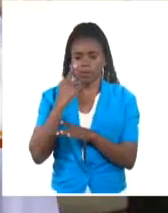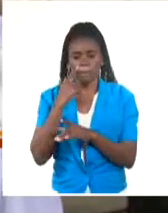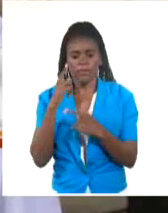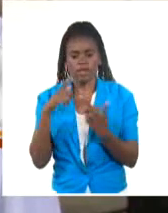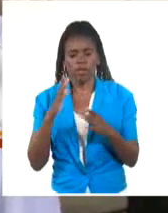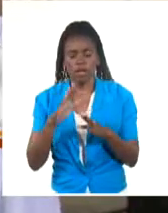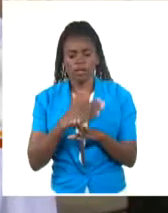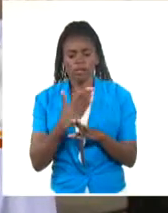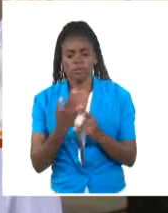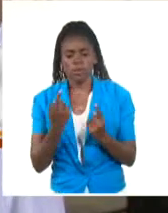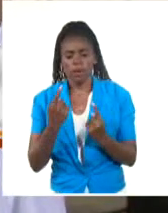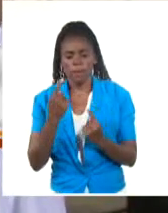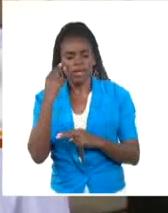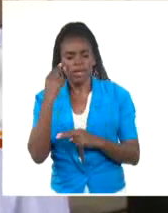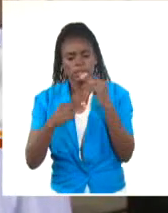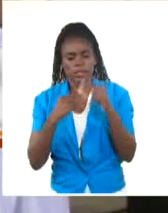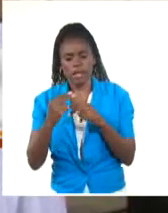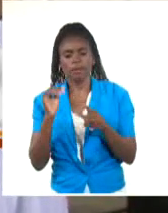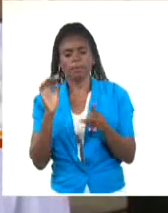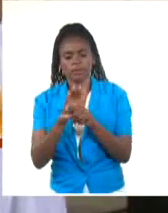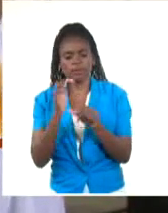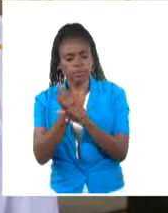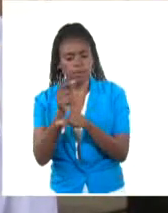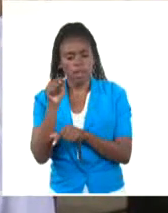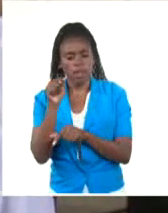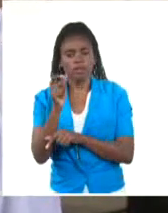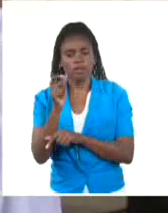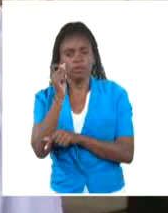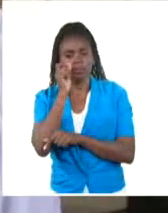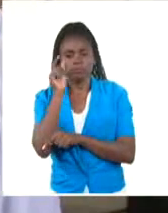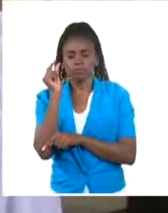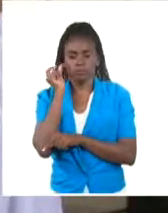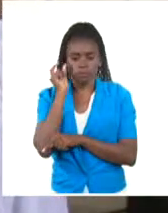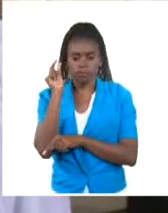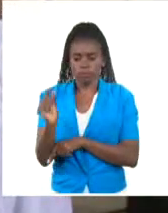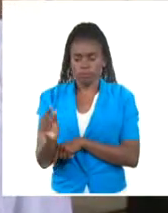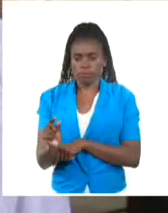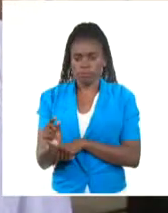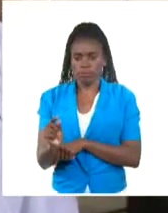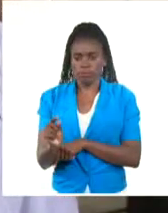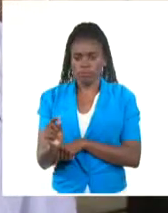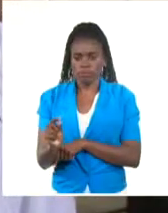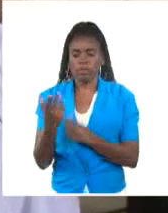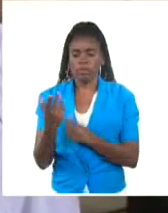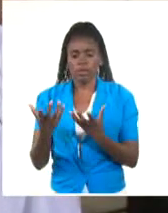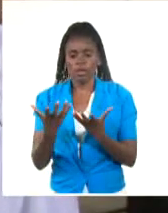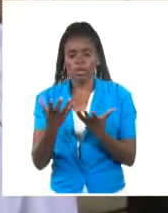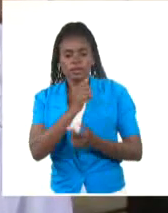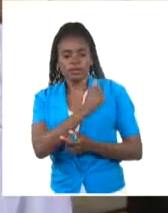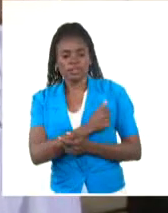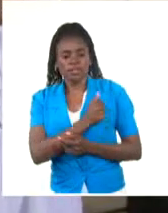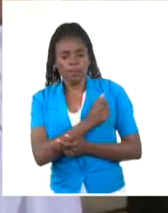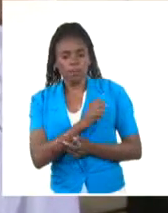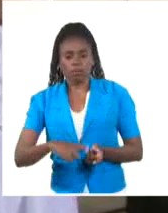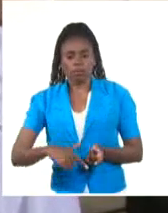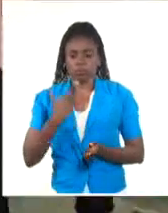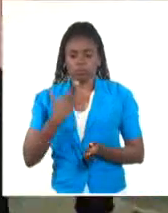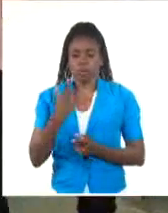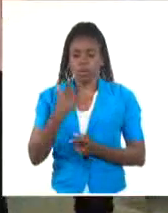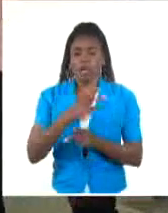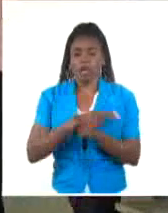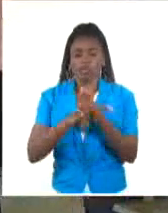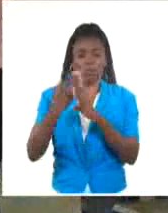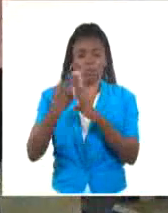a partir de ahí, trabajar con ese aficionado, despertar en él ese amor por el rescate y la mantención de las tradiciones